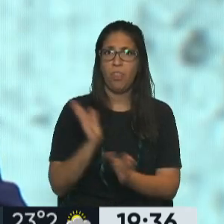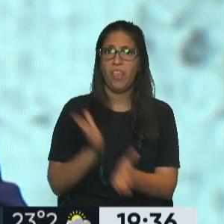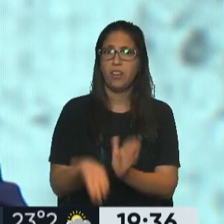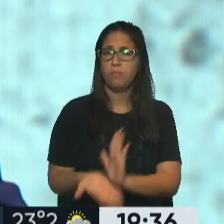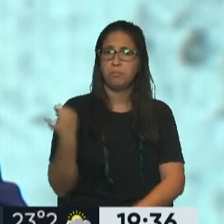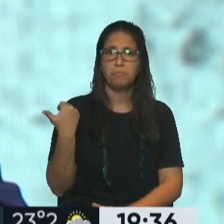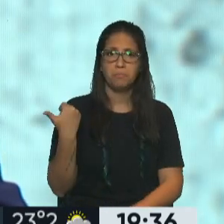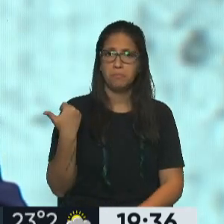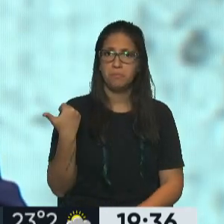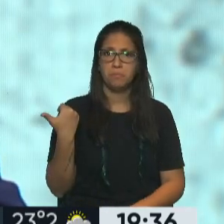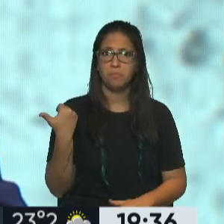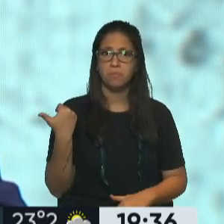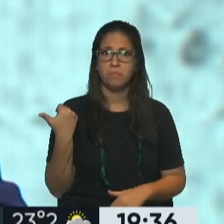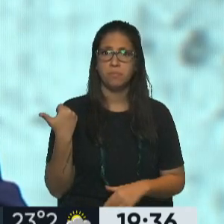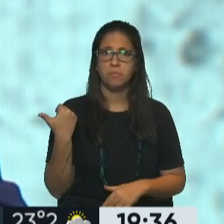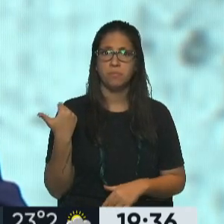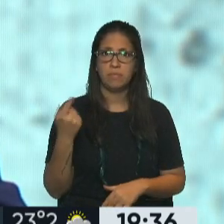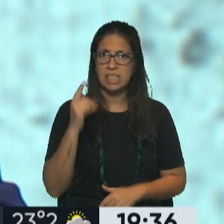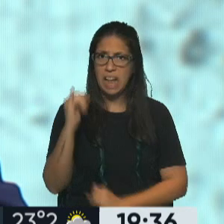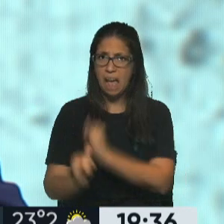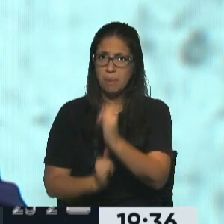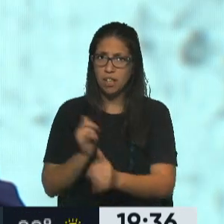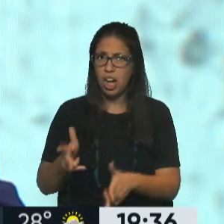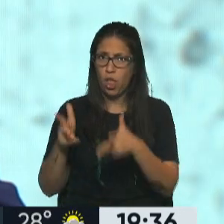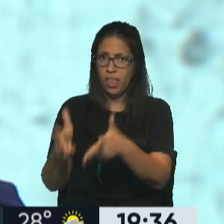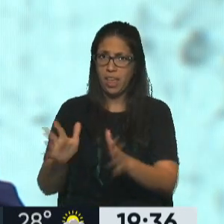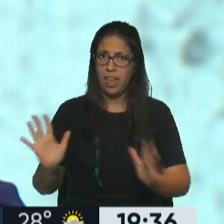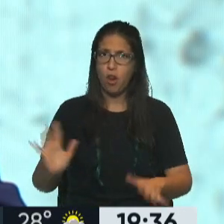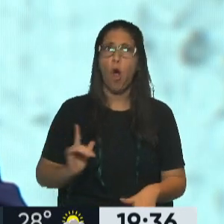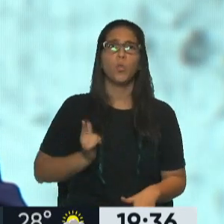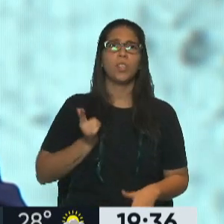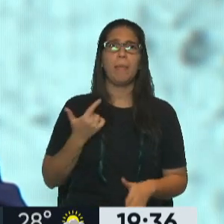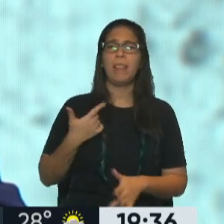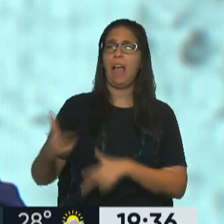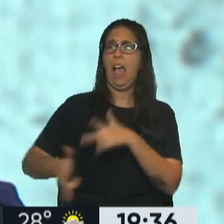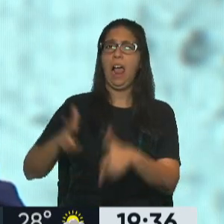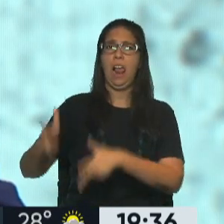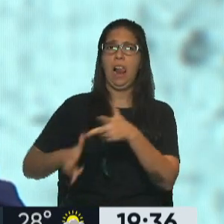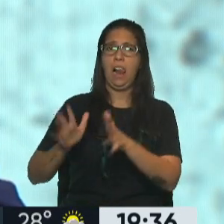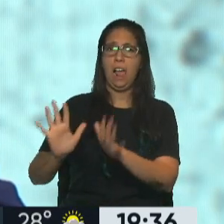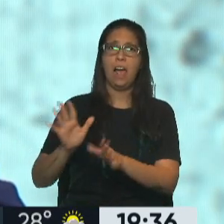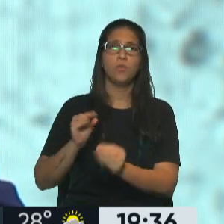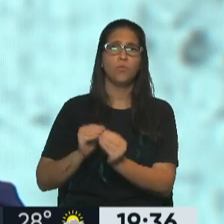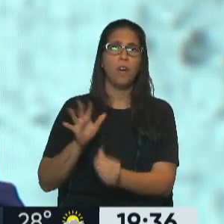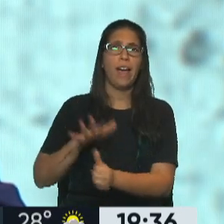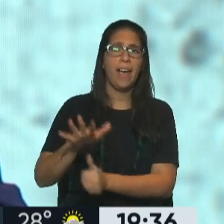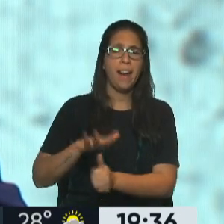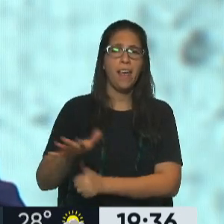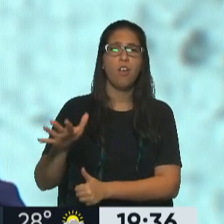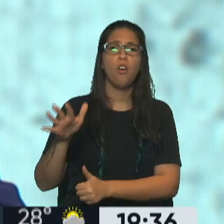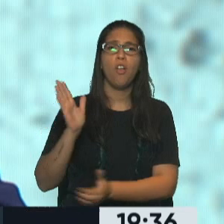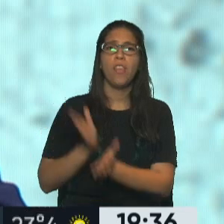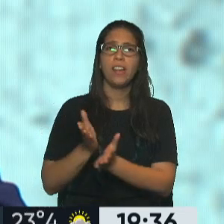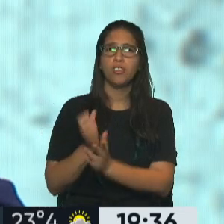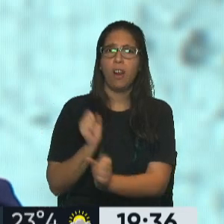este no no no supuestos sino explicitados hasta con orgullo no este la cuestión de género la cuestión de de los